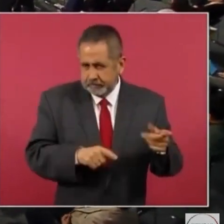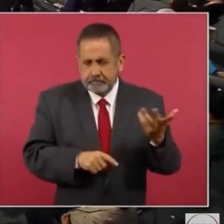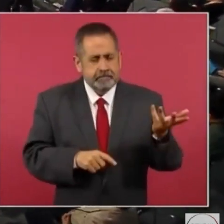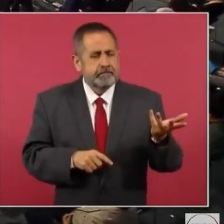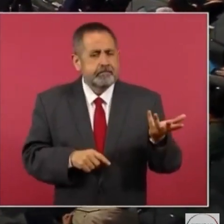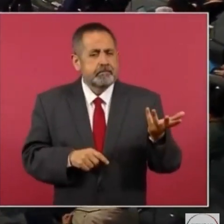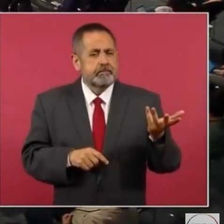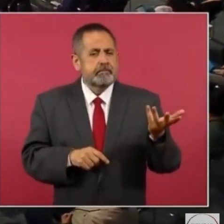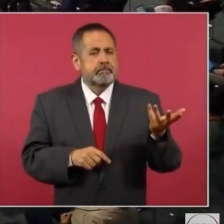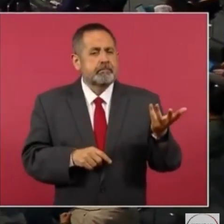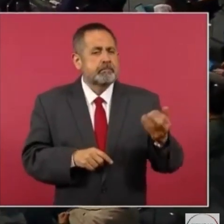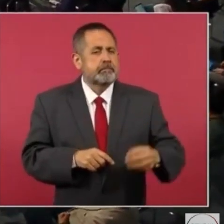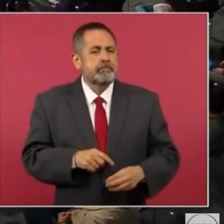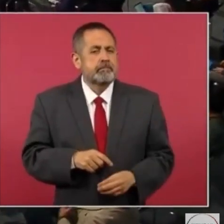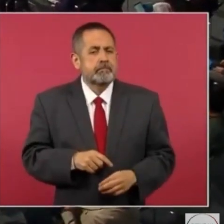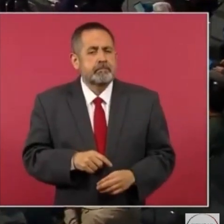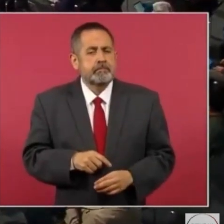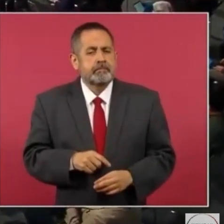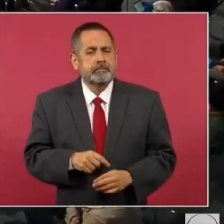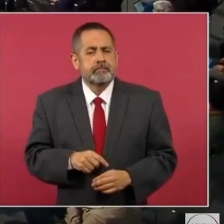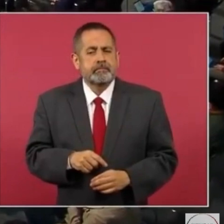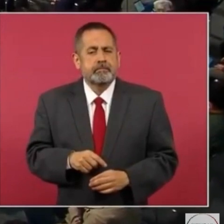se lleva